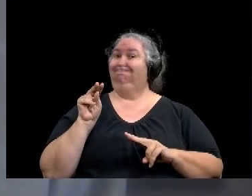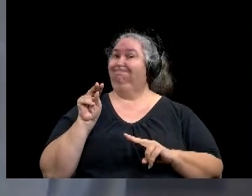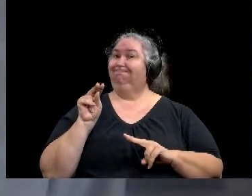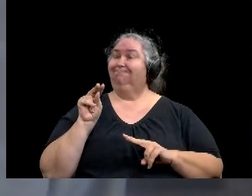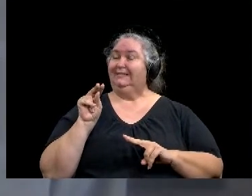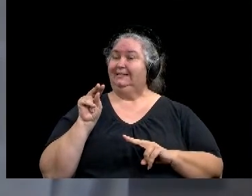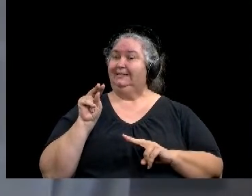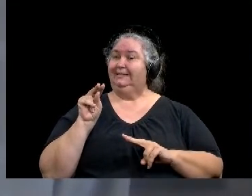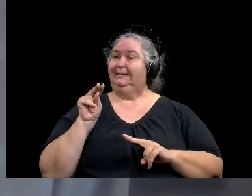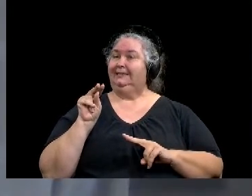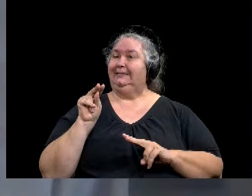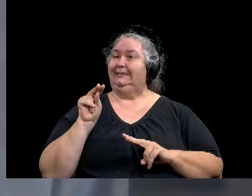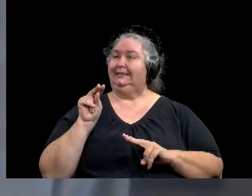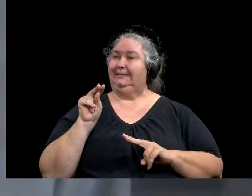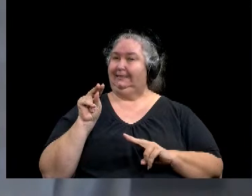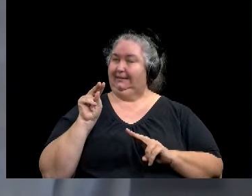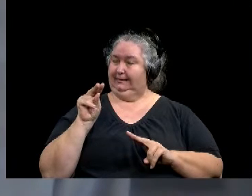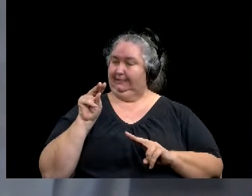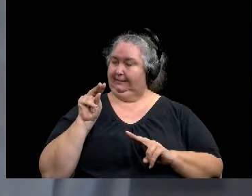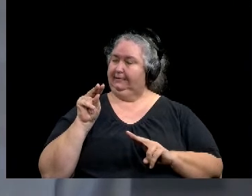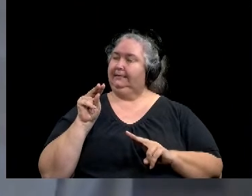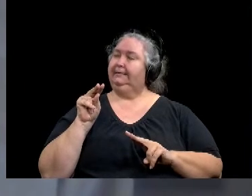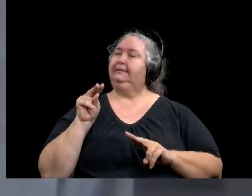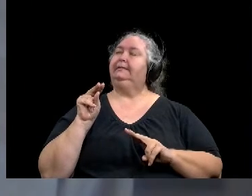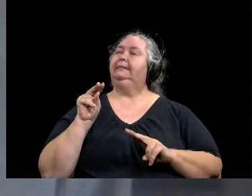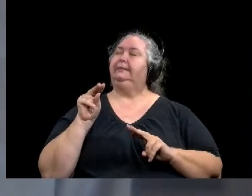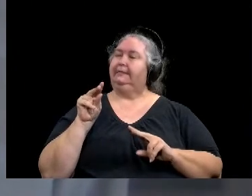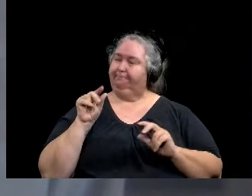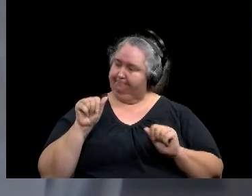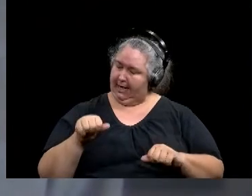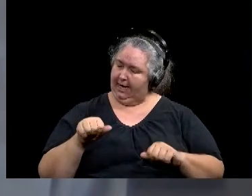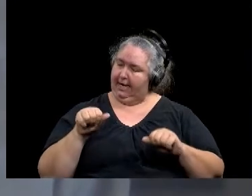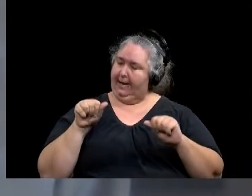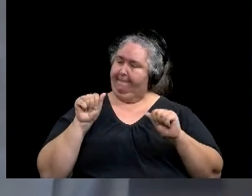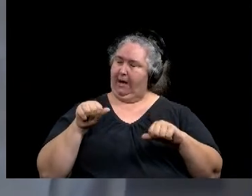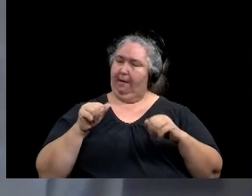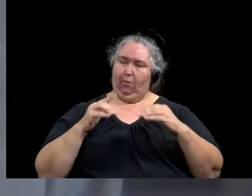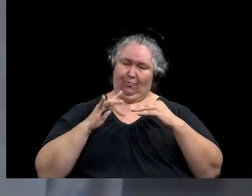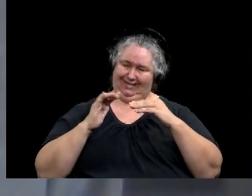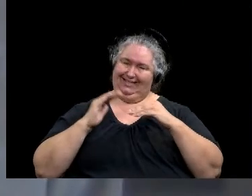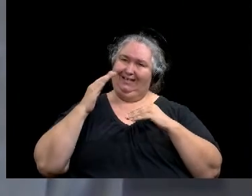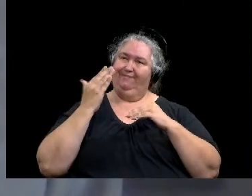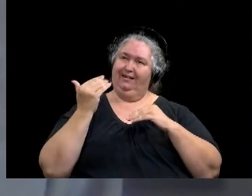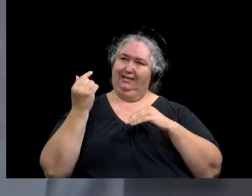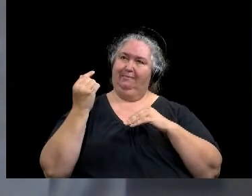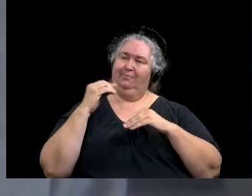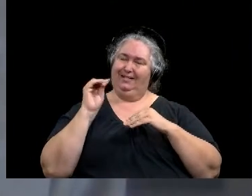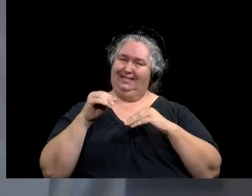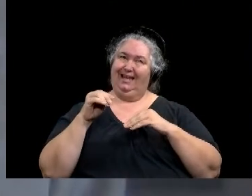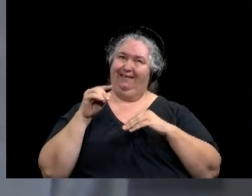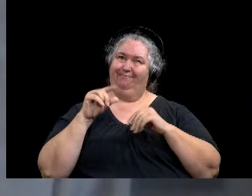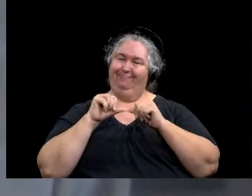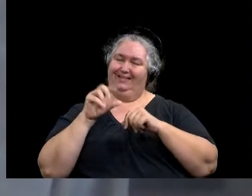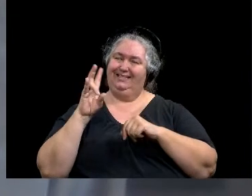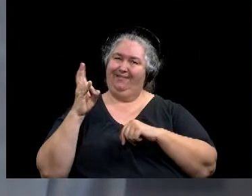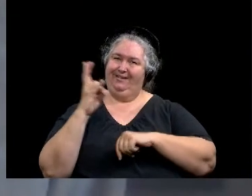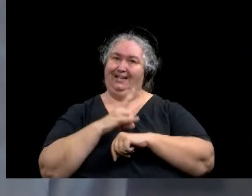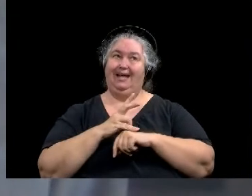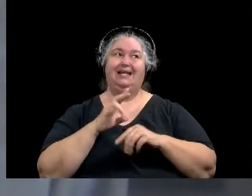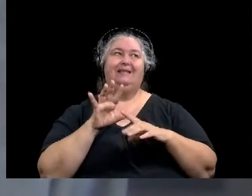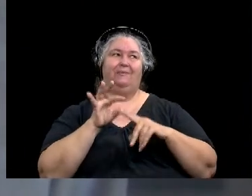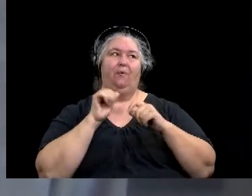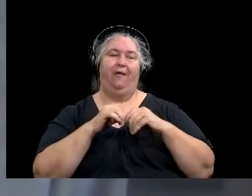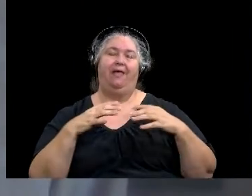viendo ahora es ahorita estamos viendo que estamos a 15 por ciento de